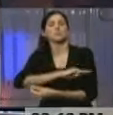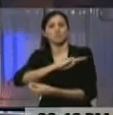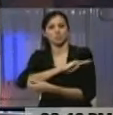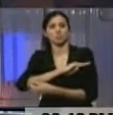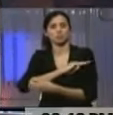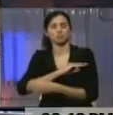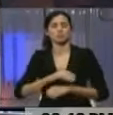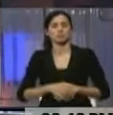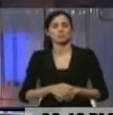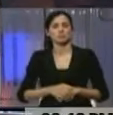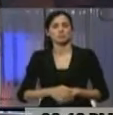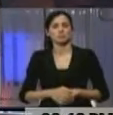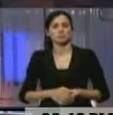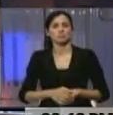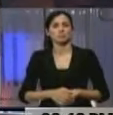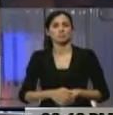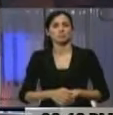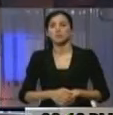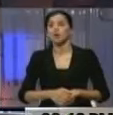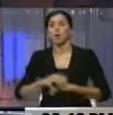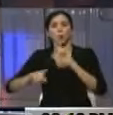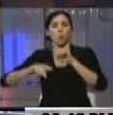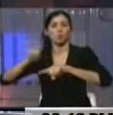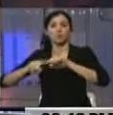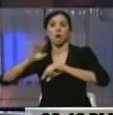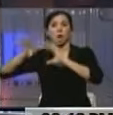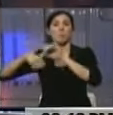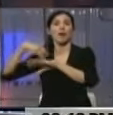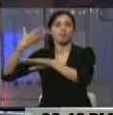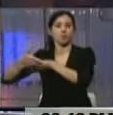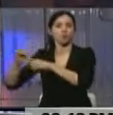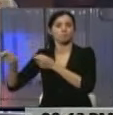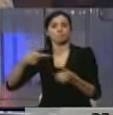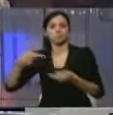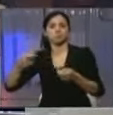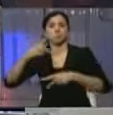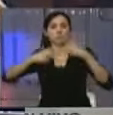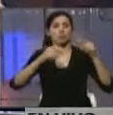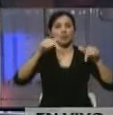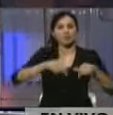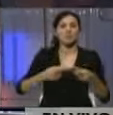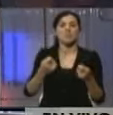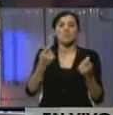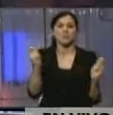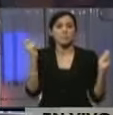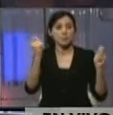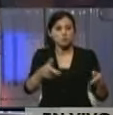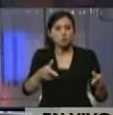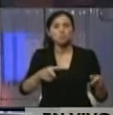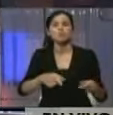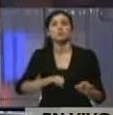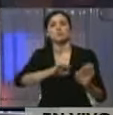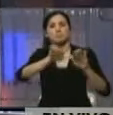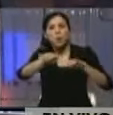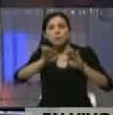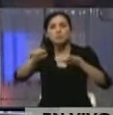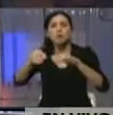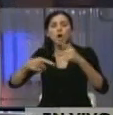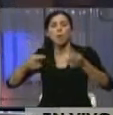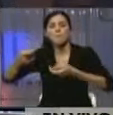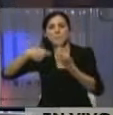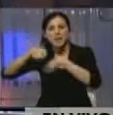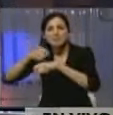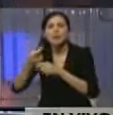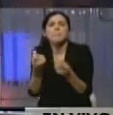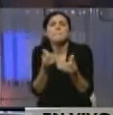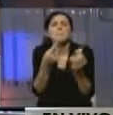de lo importado, de lo producido, de las materias primas, del financiamiento, de la distribución, de la comercialización, de los